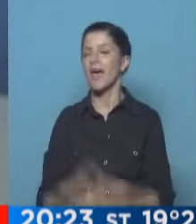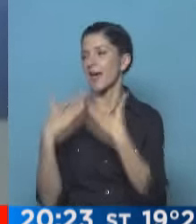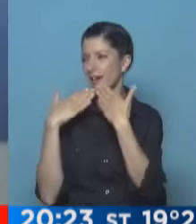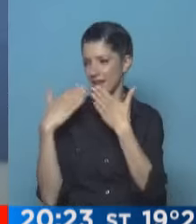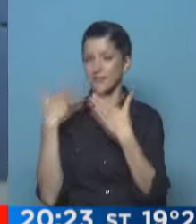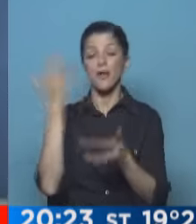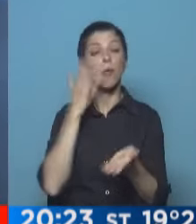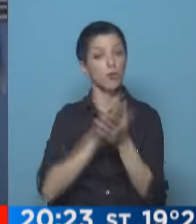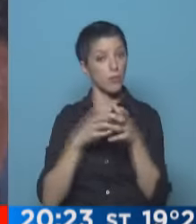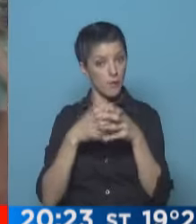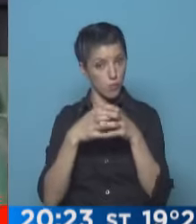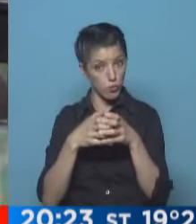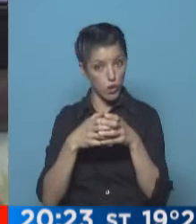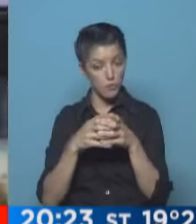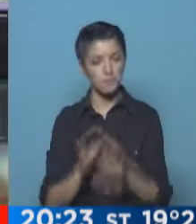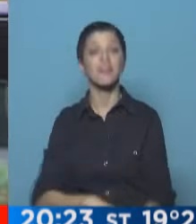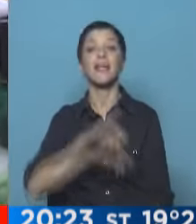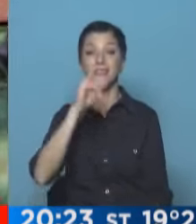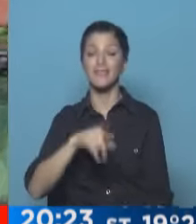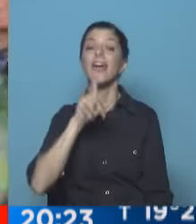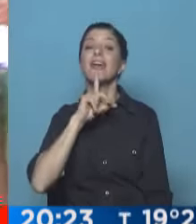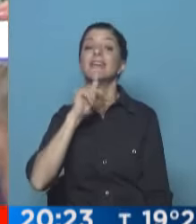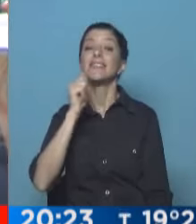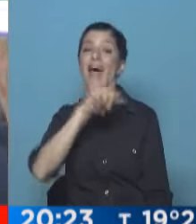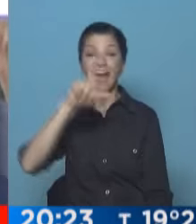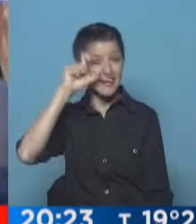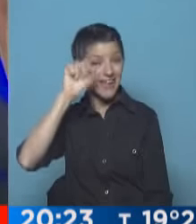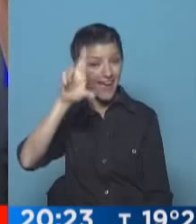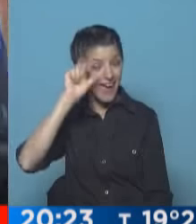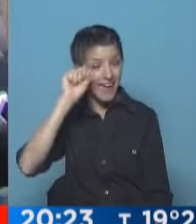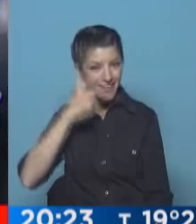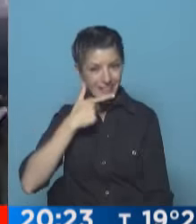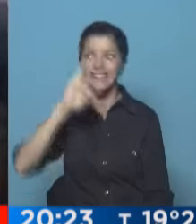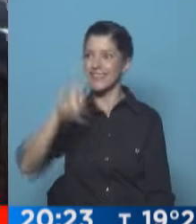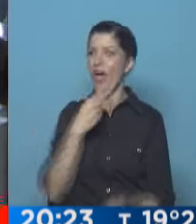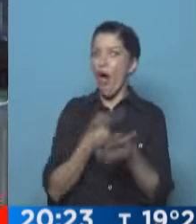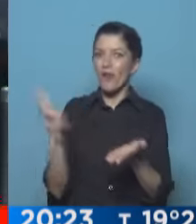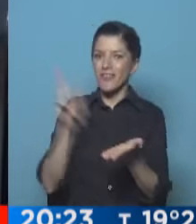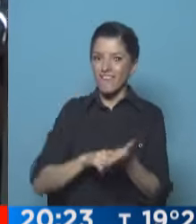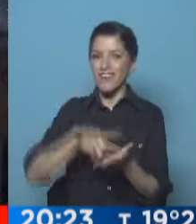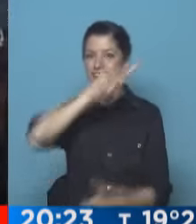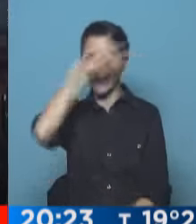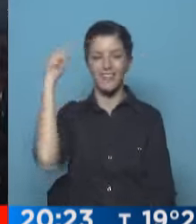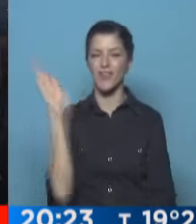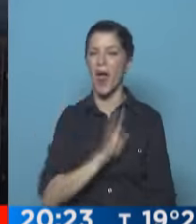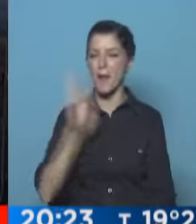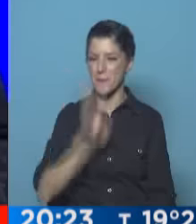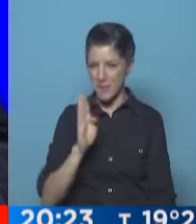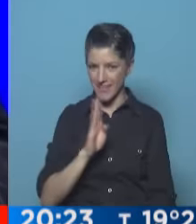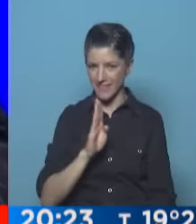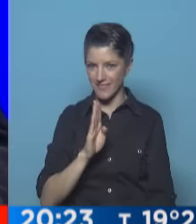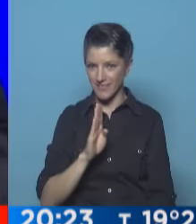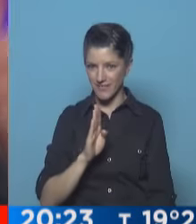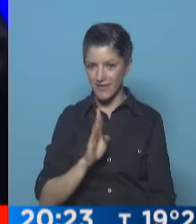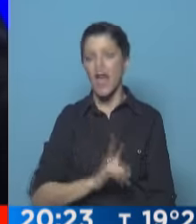Volvemos a hablar de fútbol. Claro, nos ocupamos de Talleres, Pablo. Vuelve al Nacional B, un grande del fútbol argentino. Muchas veces se discute quién